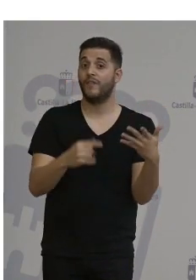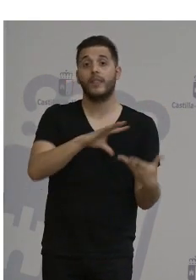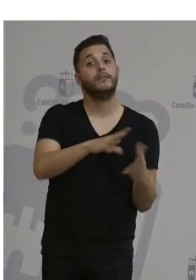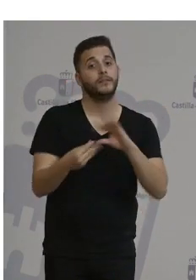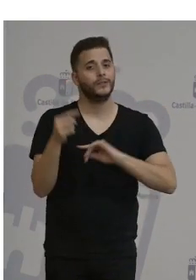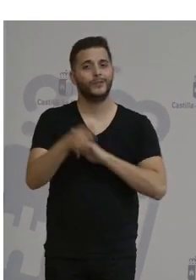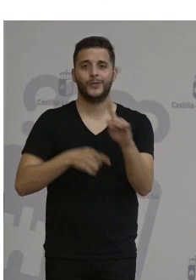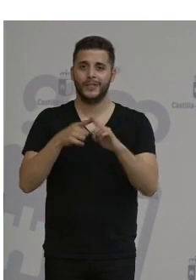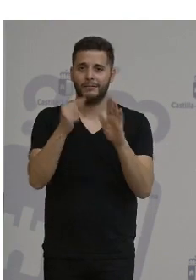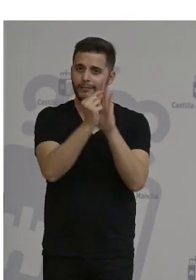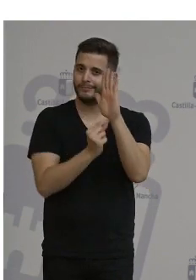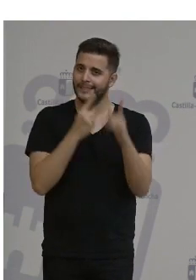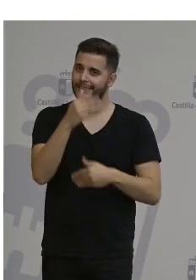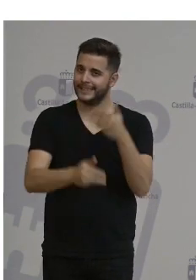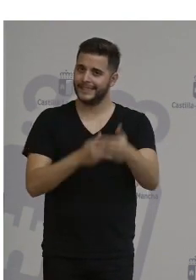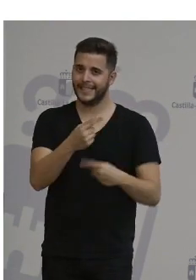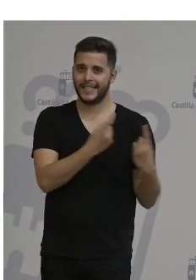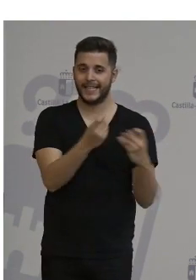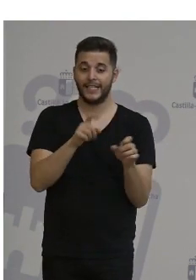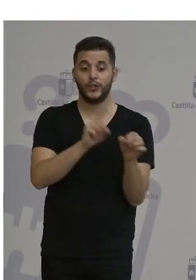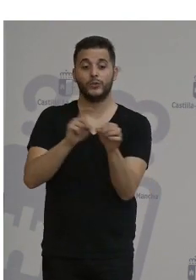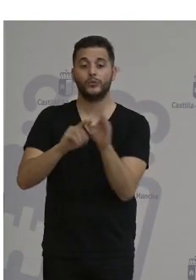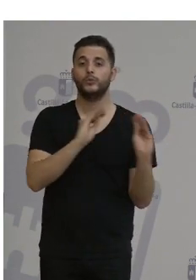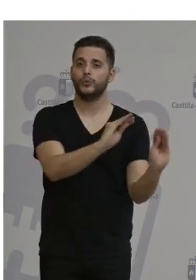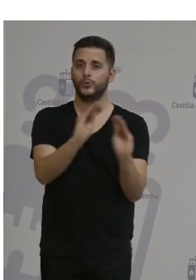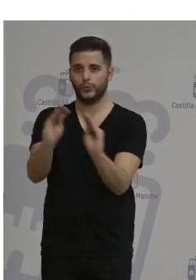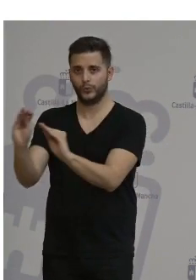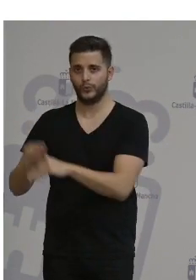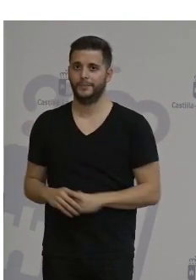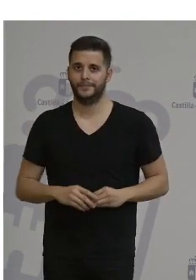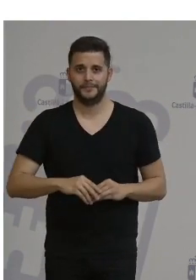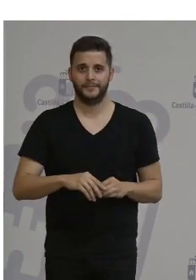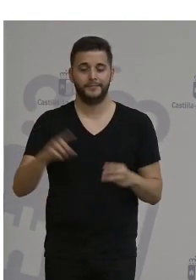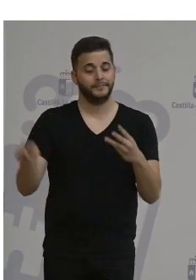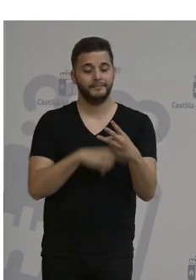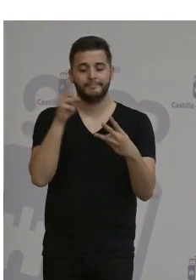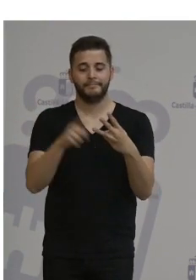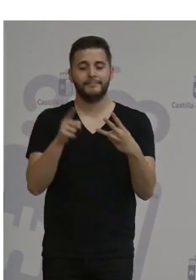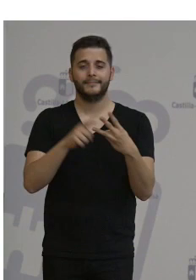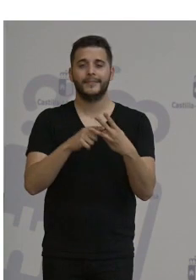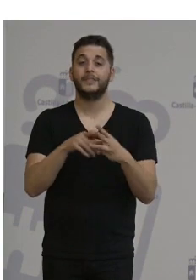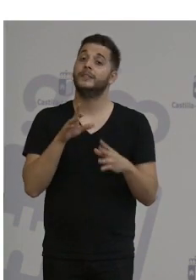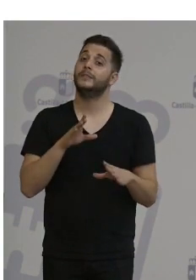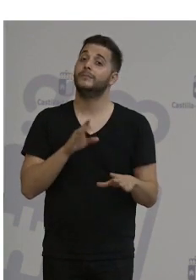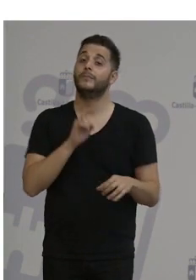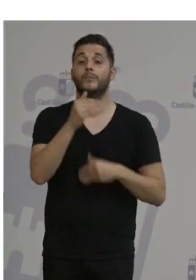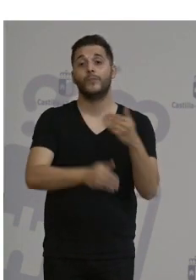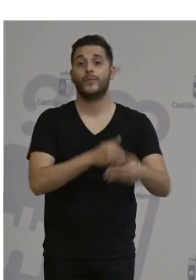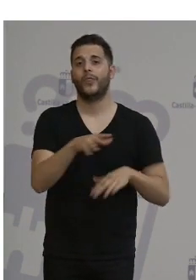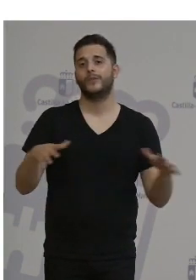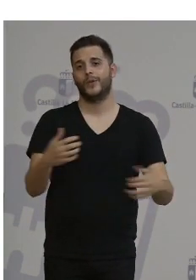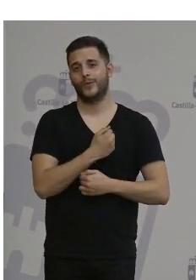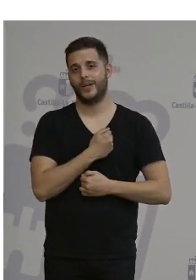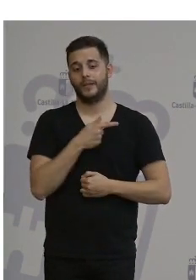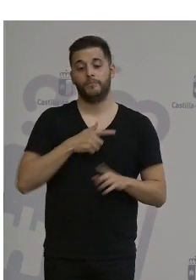desarrollaban los pasos necesarios para realizar cada una de las tareas. En tercer lugar, estaba el proceso de acogida, que incorporaba conocimiento